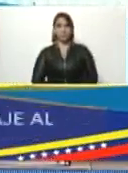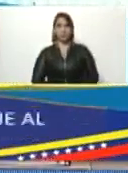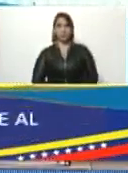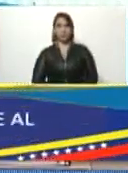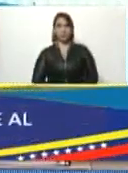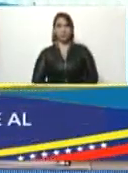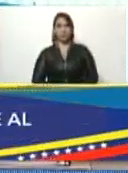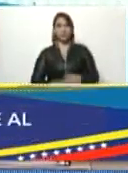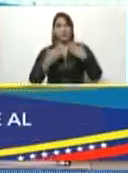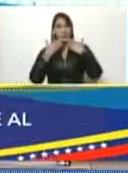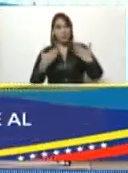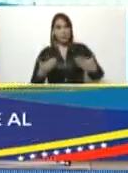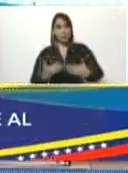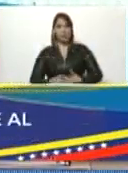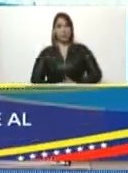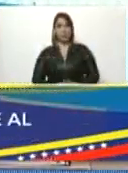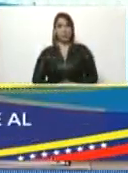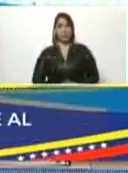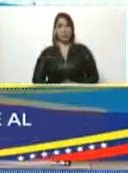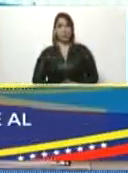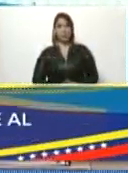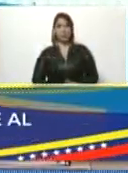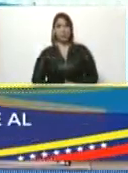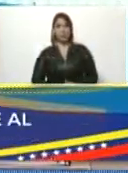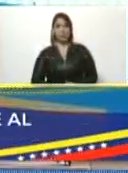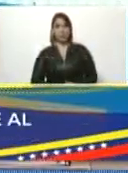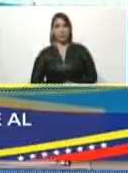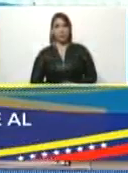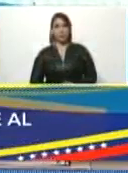Quiero agradecer a todos los